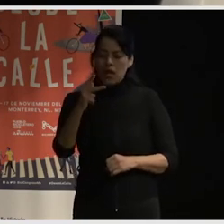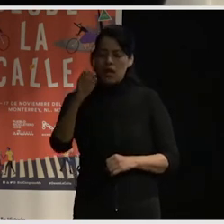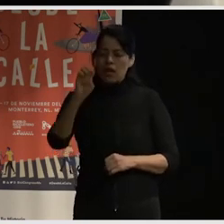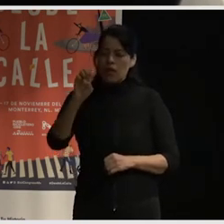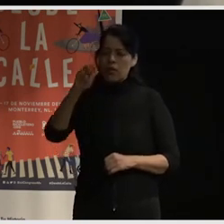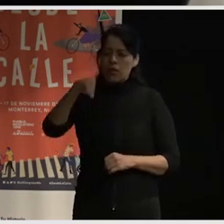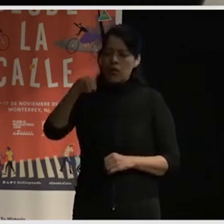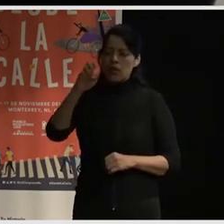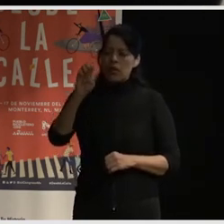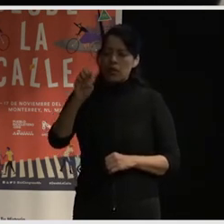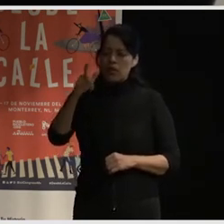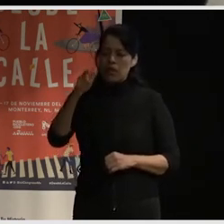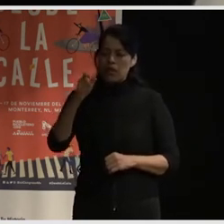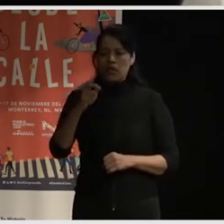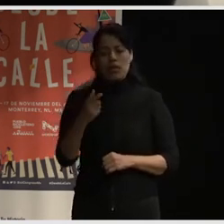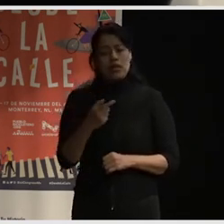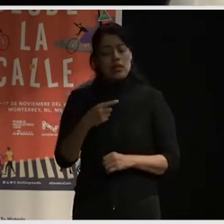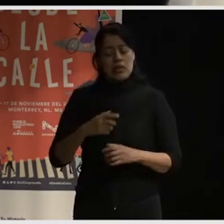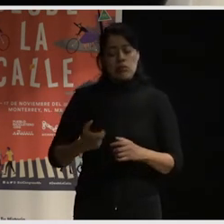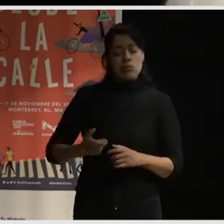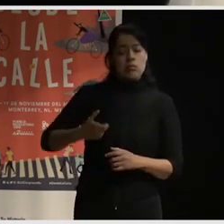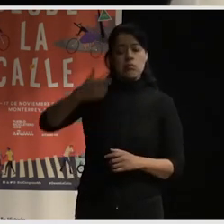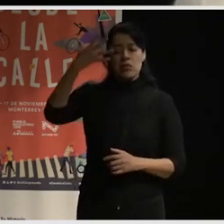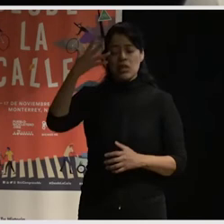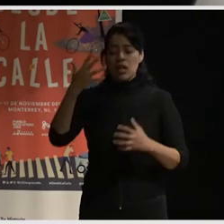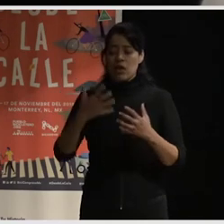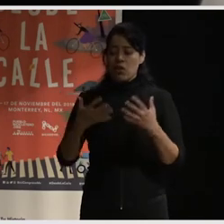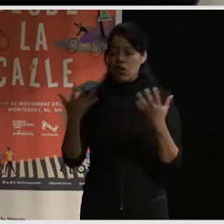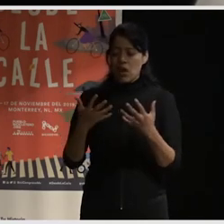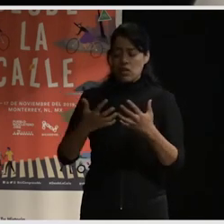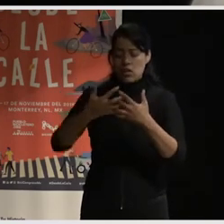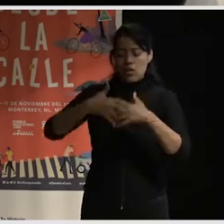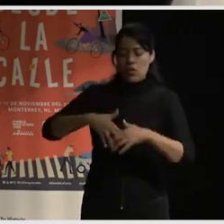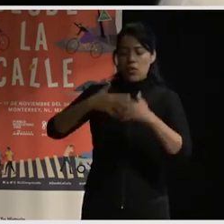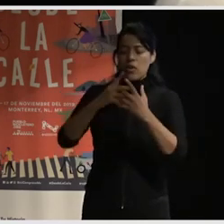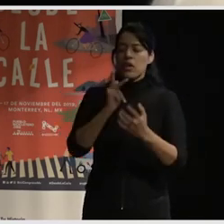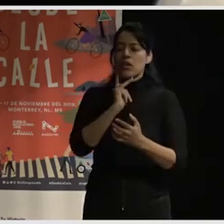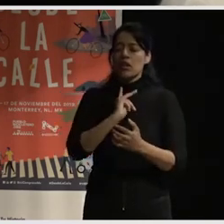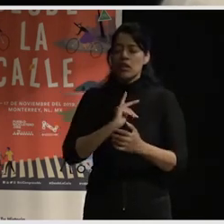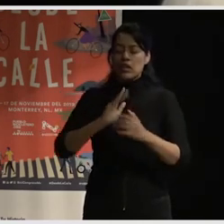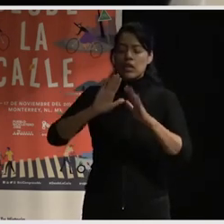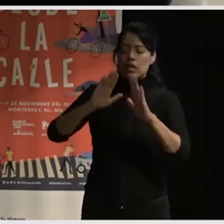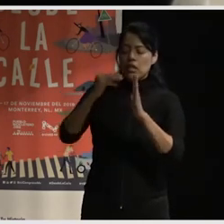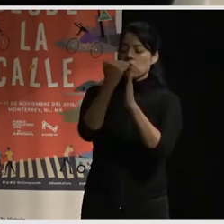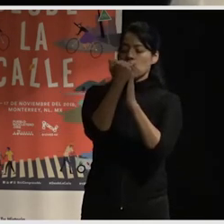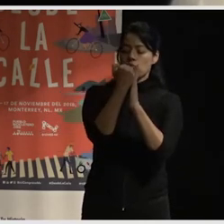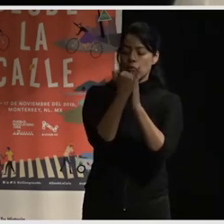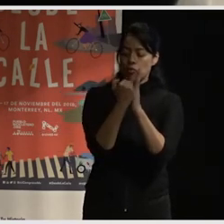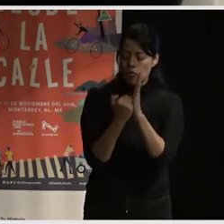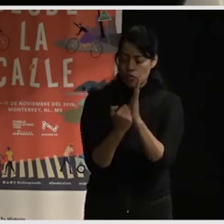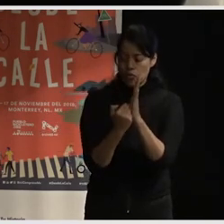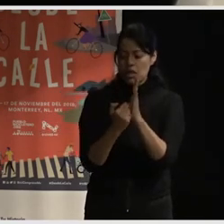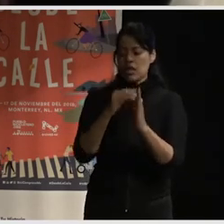era es que era muy caro hacer una refinería este que tuviera menos emisiones entonces no es ese es el tema